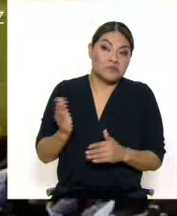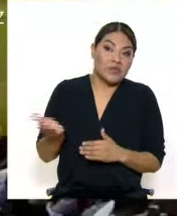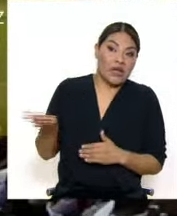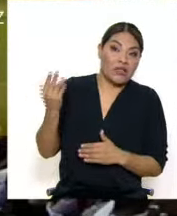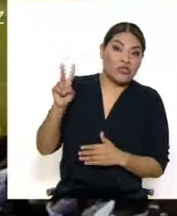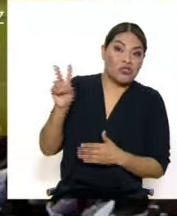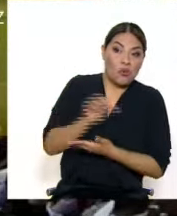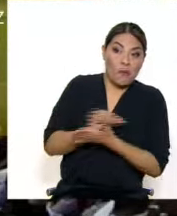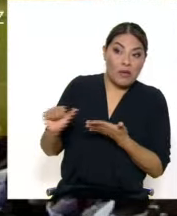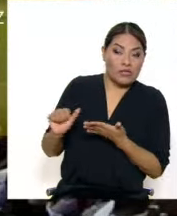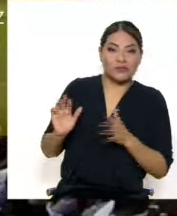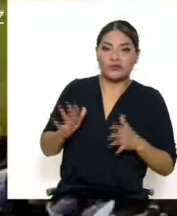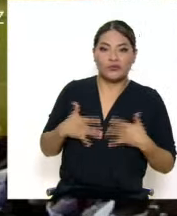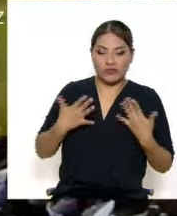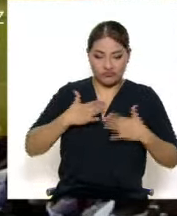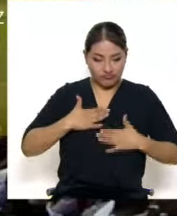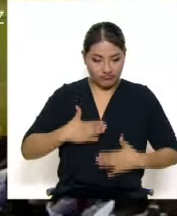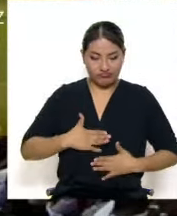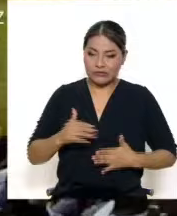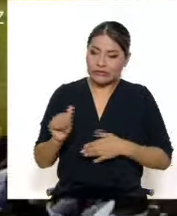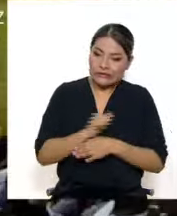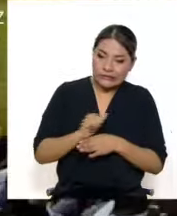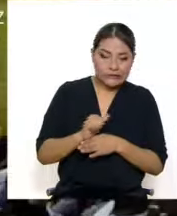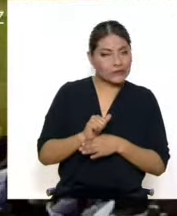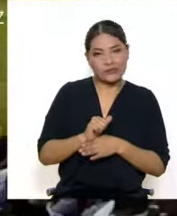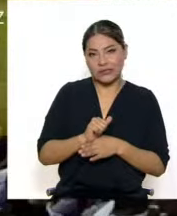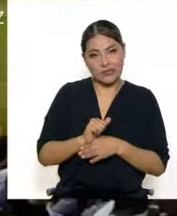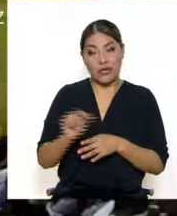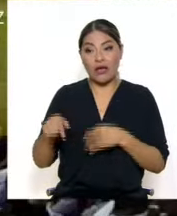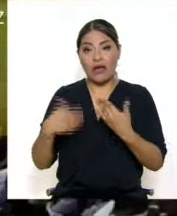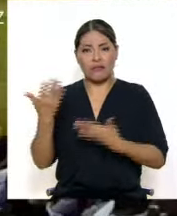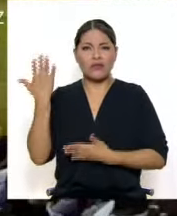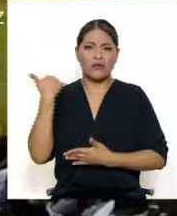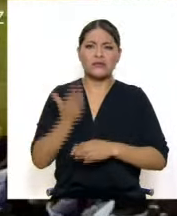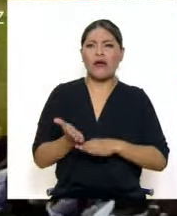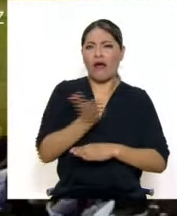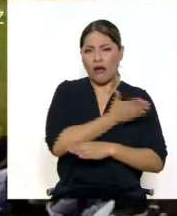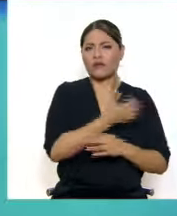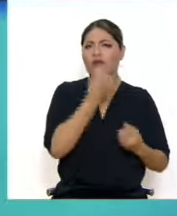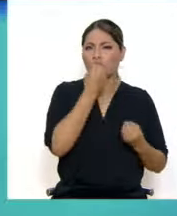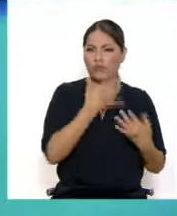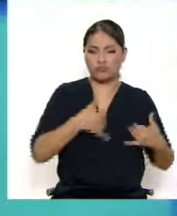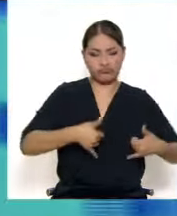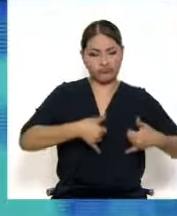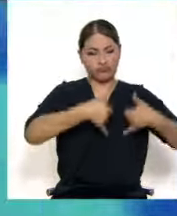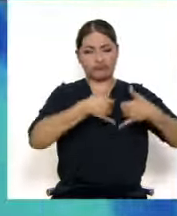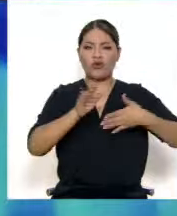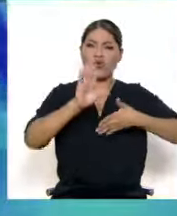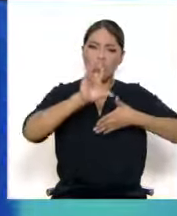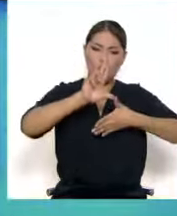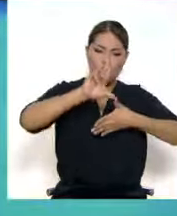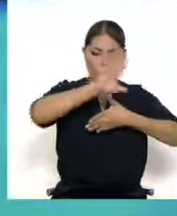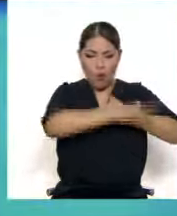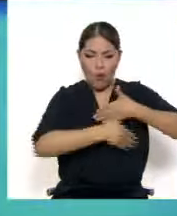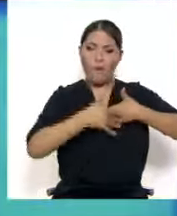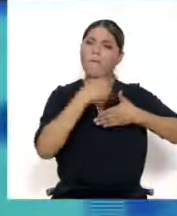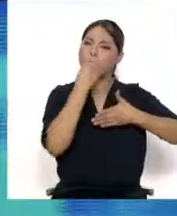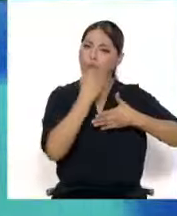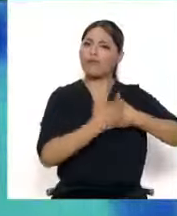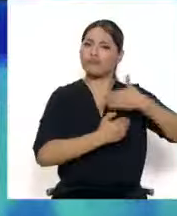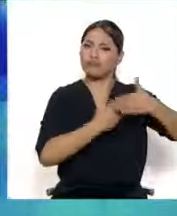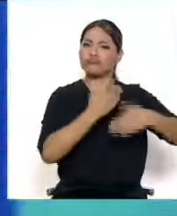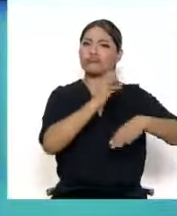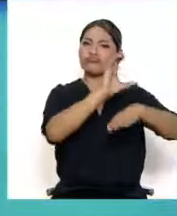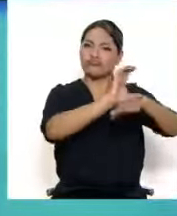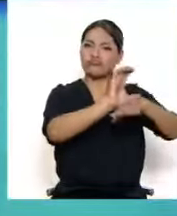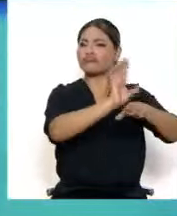prácticamente 2 meses no tiene actividad, precisamente. Luego de brillar en la Copa América, estuvo desvinculándose de su club, en